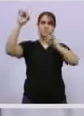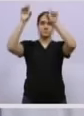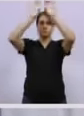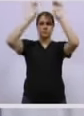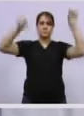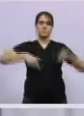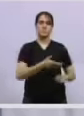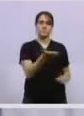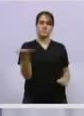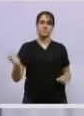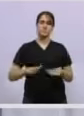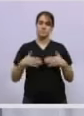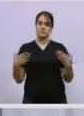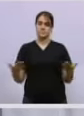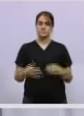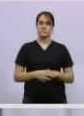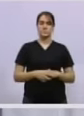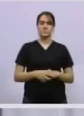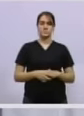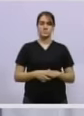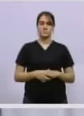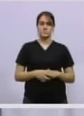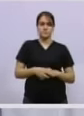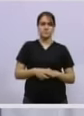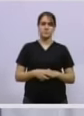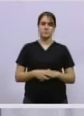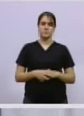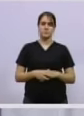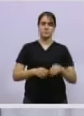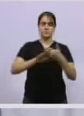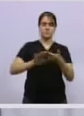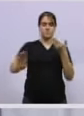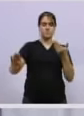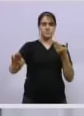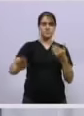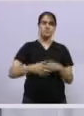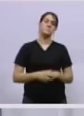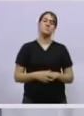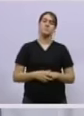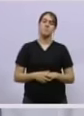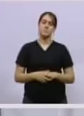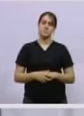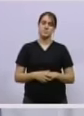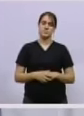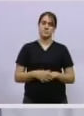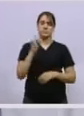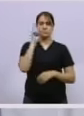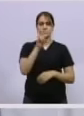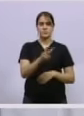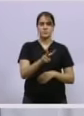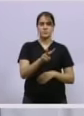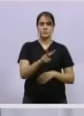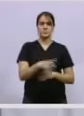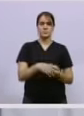vos, porém, siendo lanzados fuera. Miren, hombres